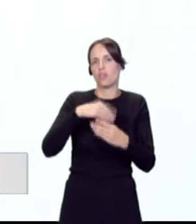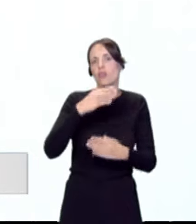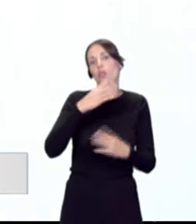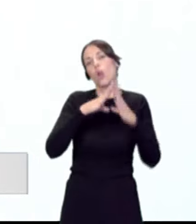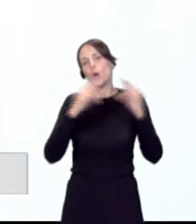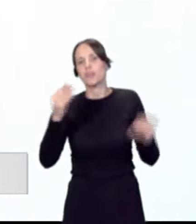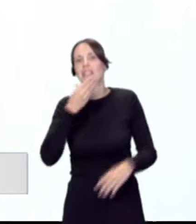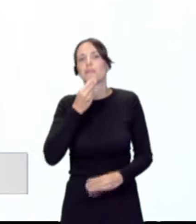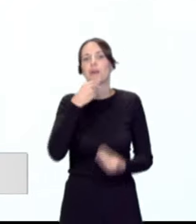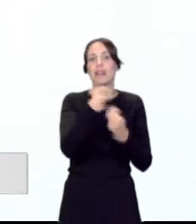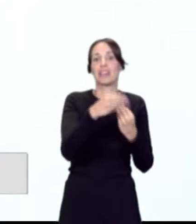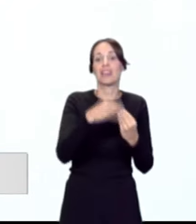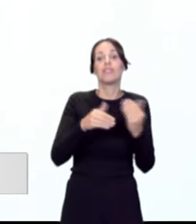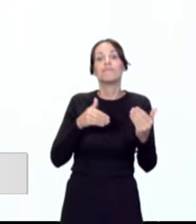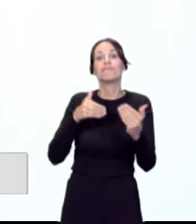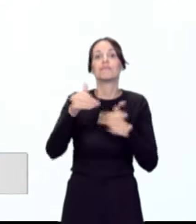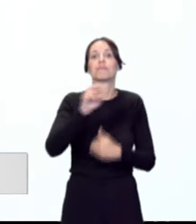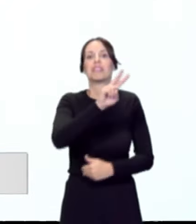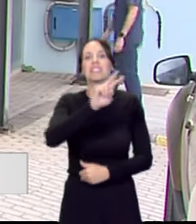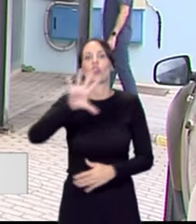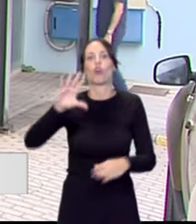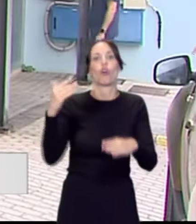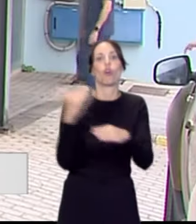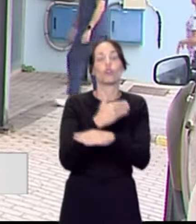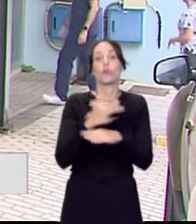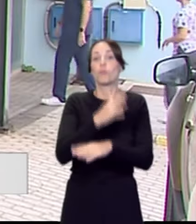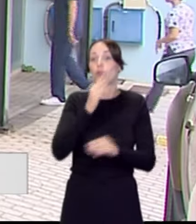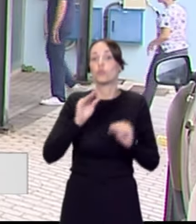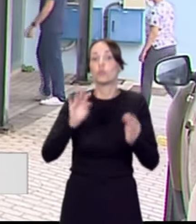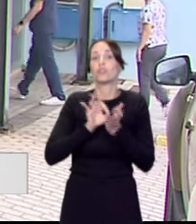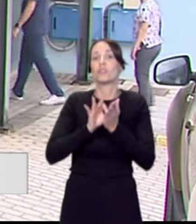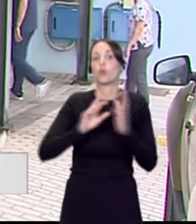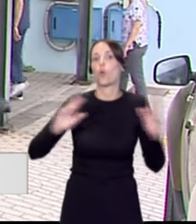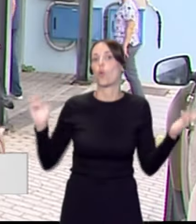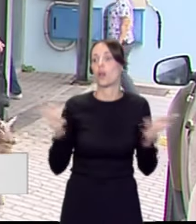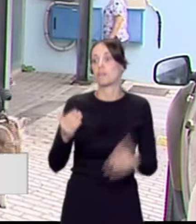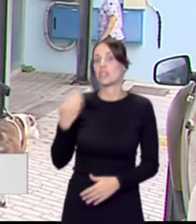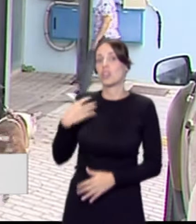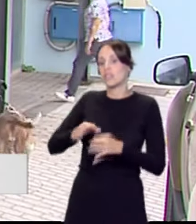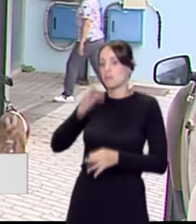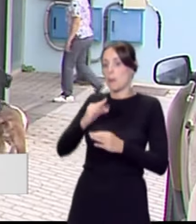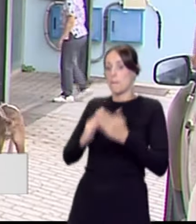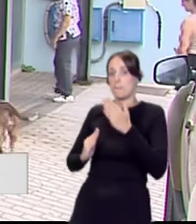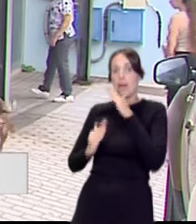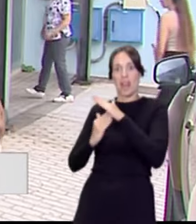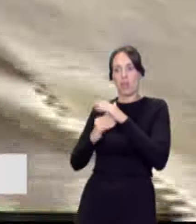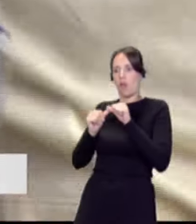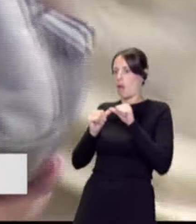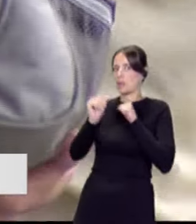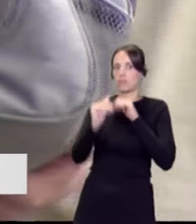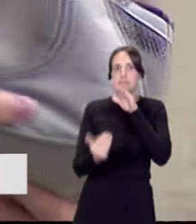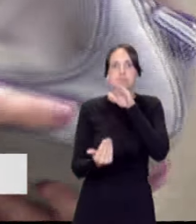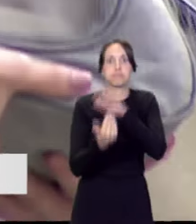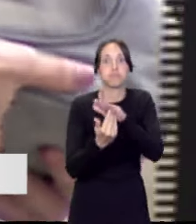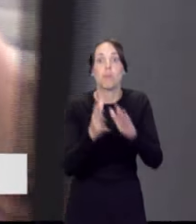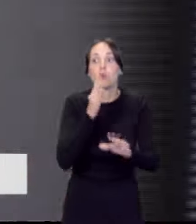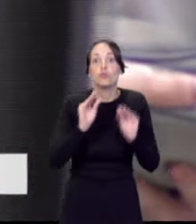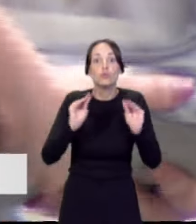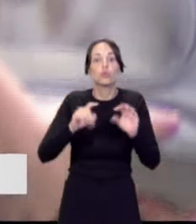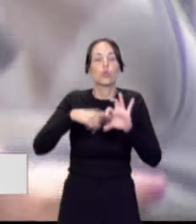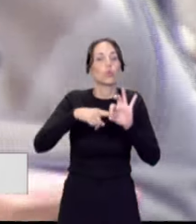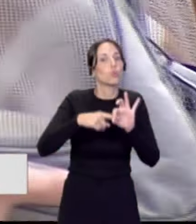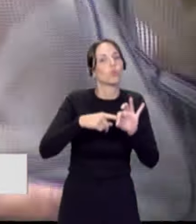próximo 25 de octubre. El servicio de urgencias lleva paralizado desde septiembre, se lo hemos contado, la plantilla asegura que está sobrecargada por la